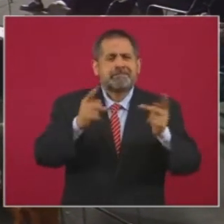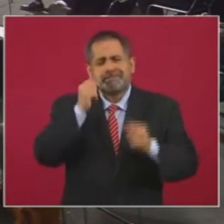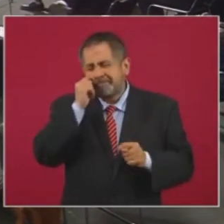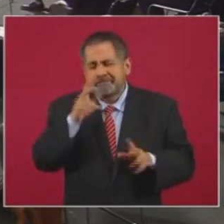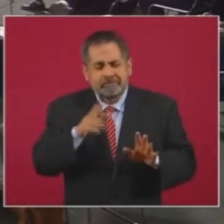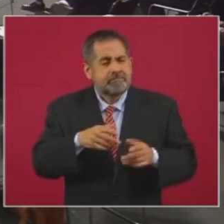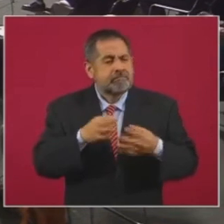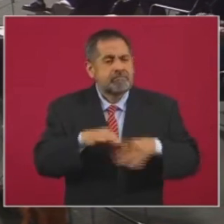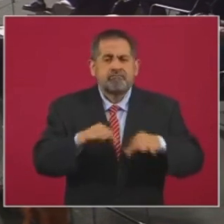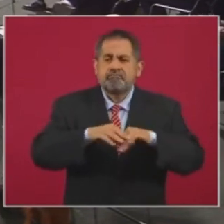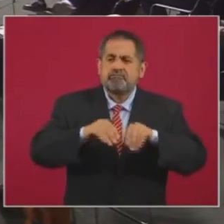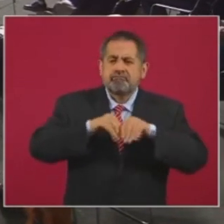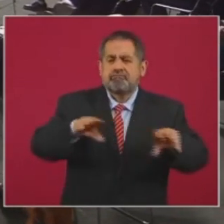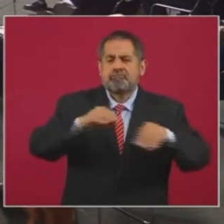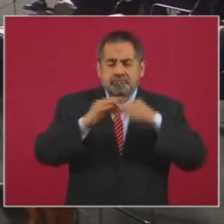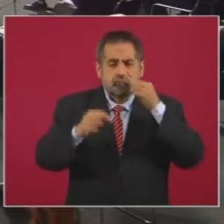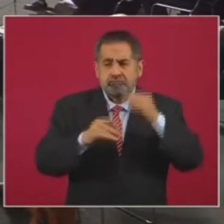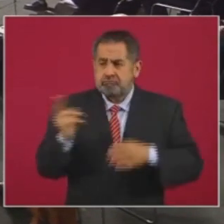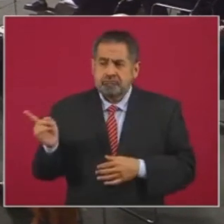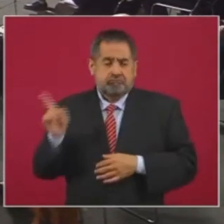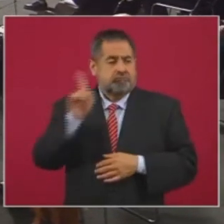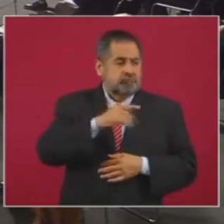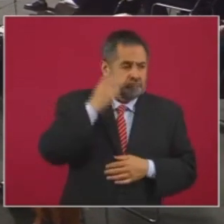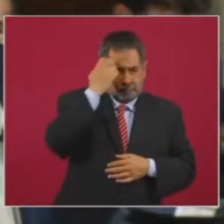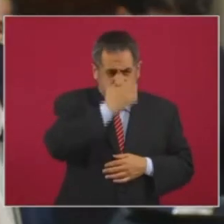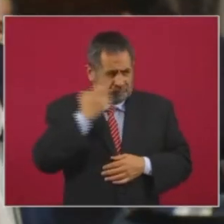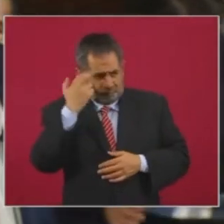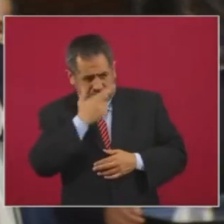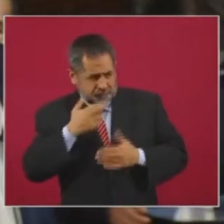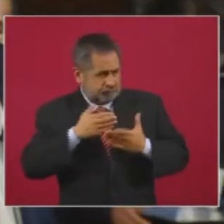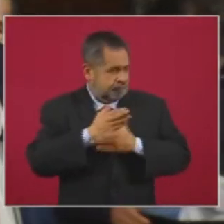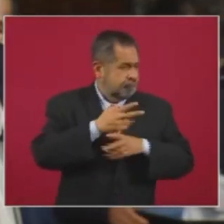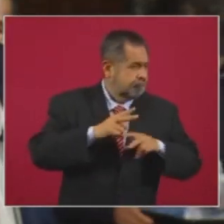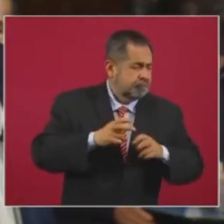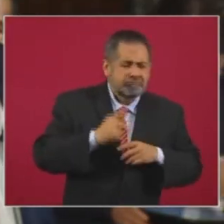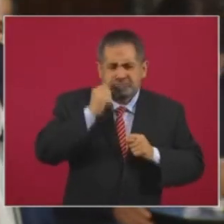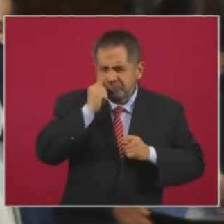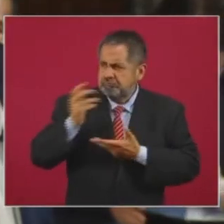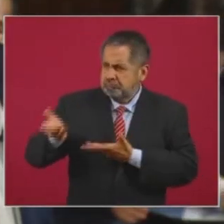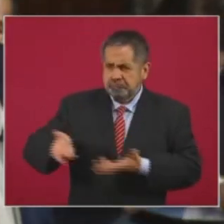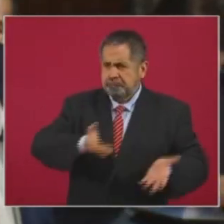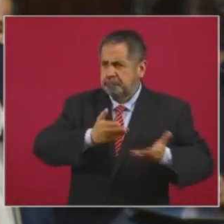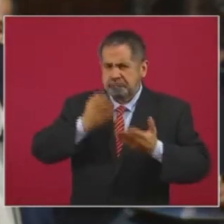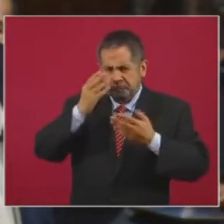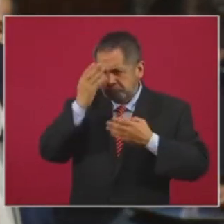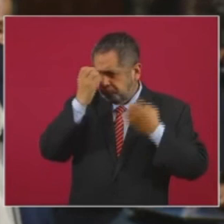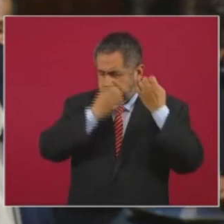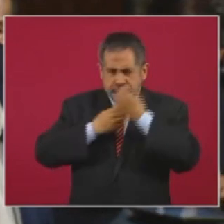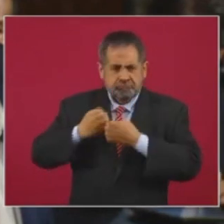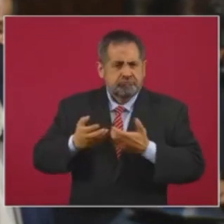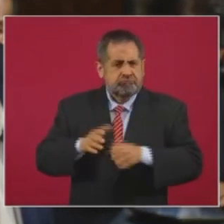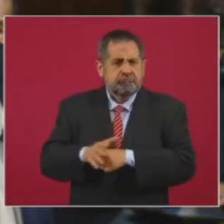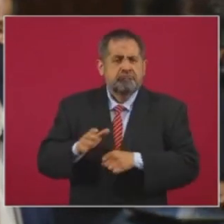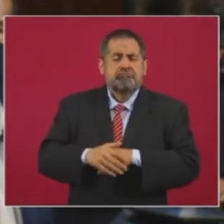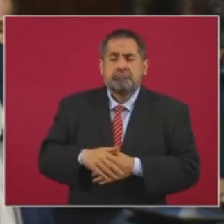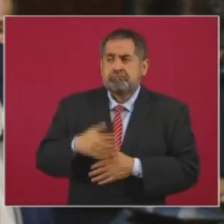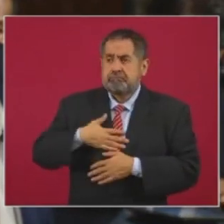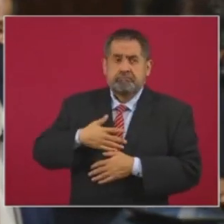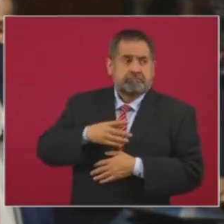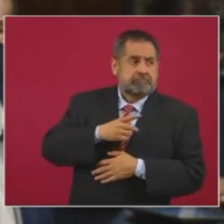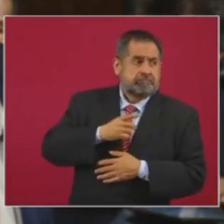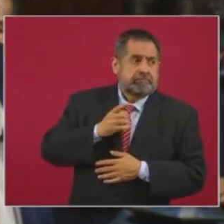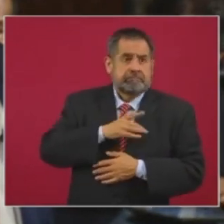ningún problema de que se realice porque no tenemos nada que ocultar. La solventaremos en tiempo y forma. El que nada debe, nada